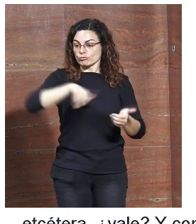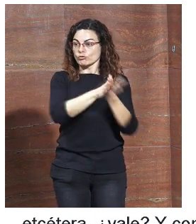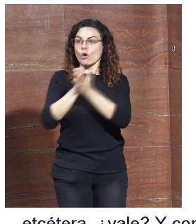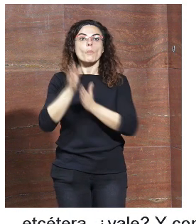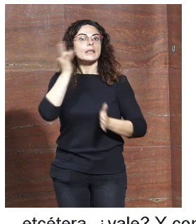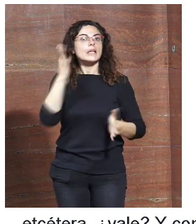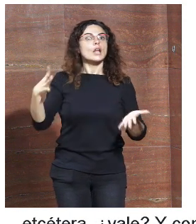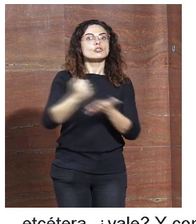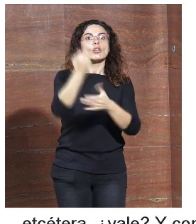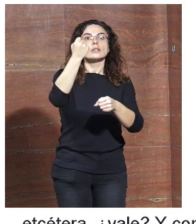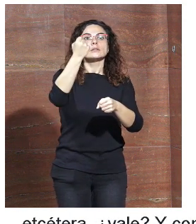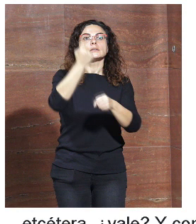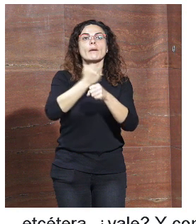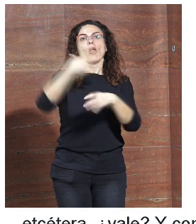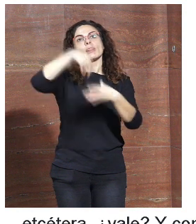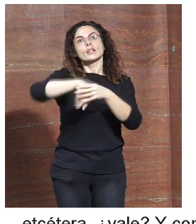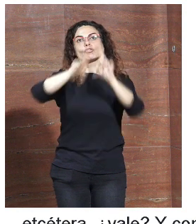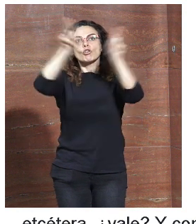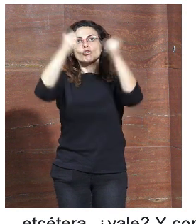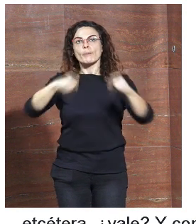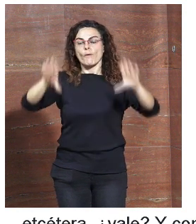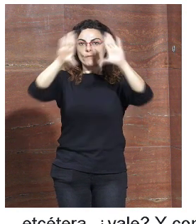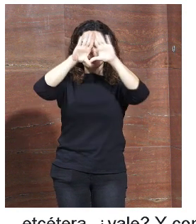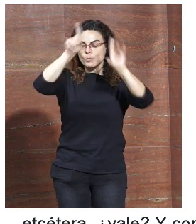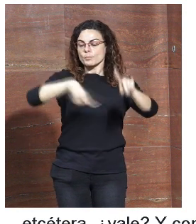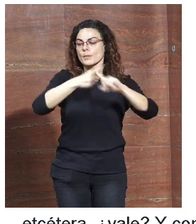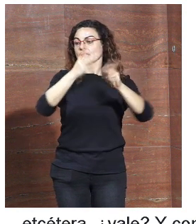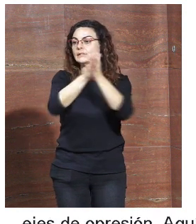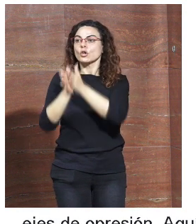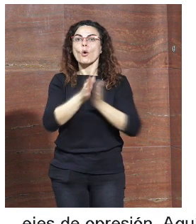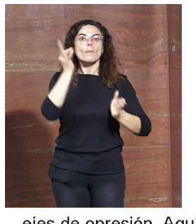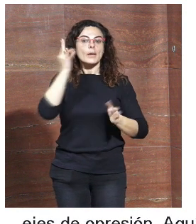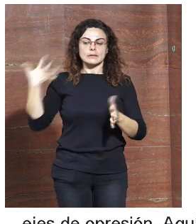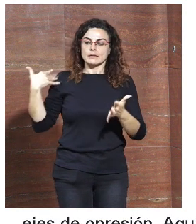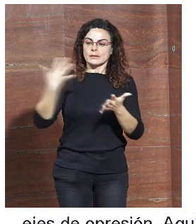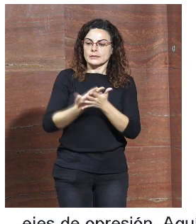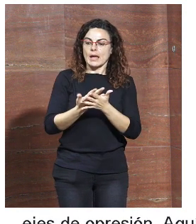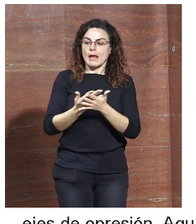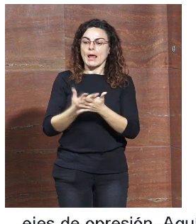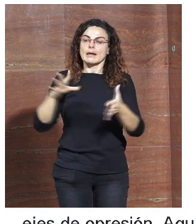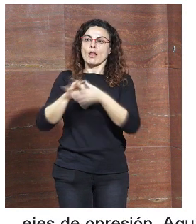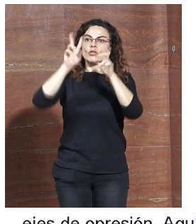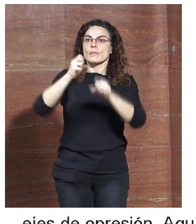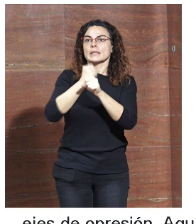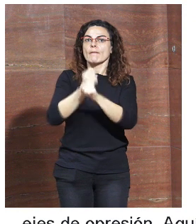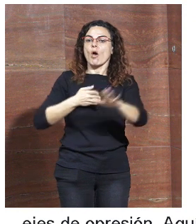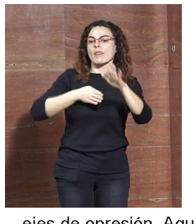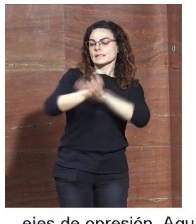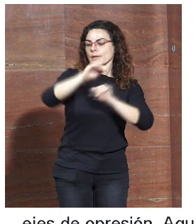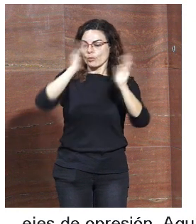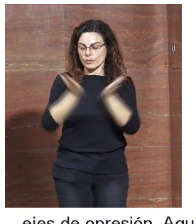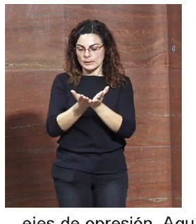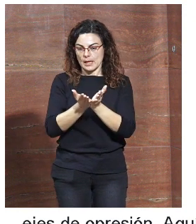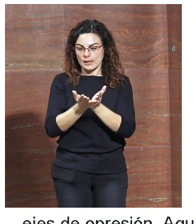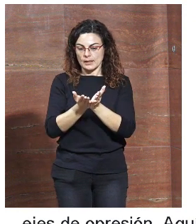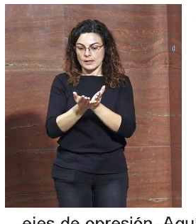trabajando en el urbanismo feminista con todas las compañeras que llevamos trabajando la accesibilidad universal, ¿no? El urbanismo